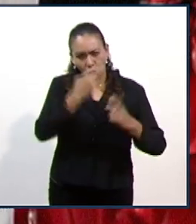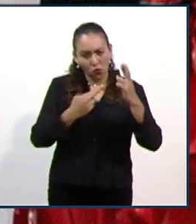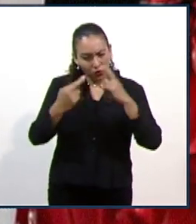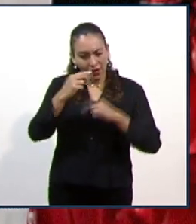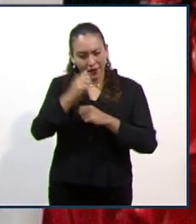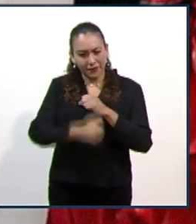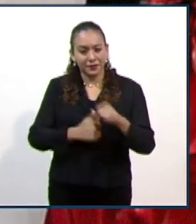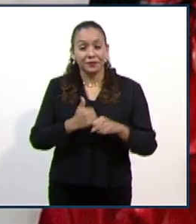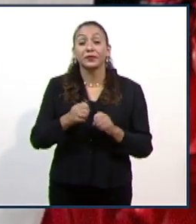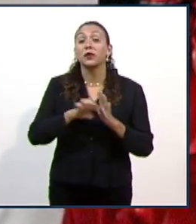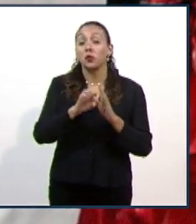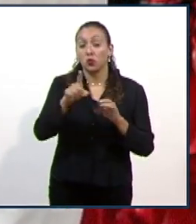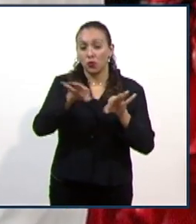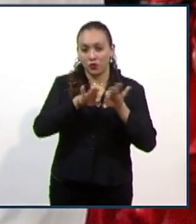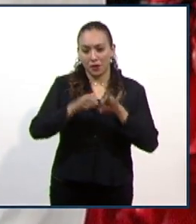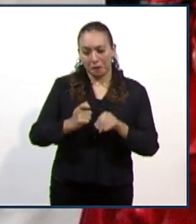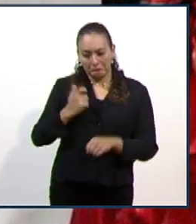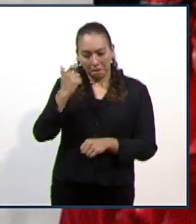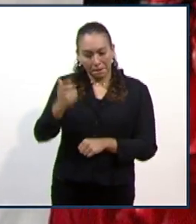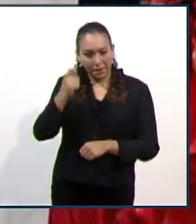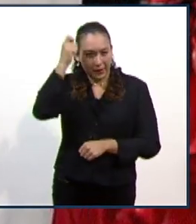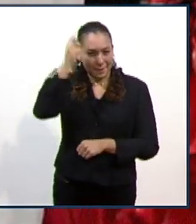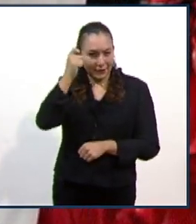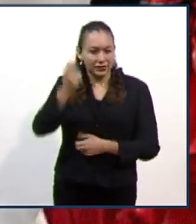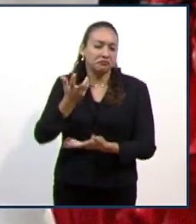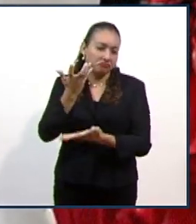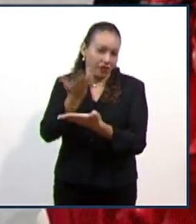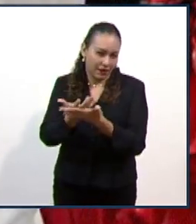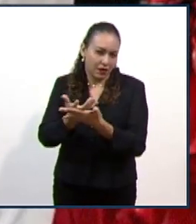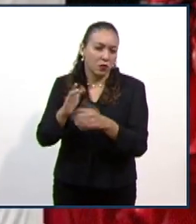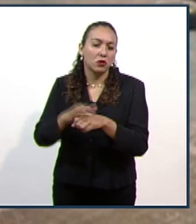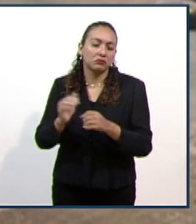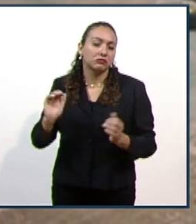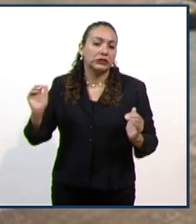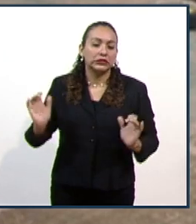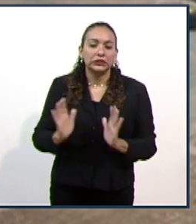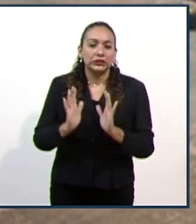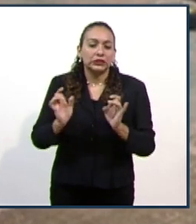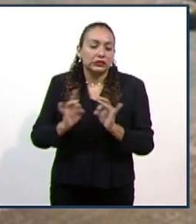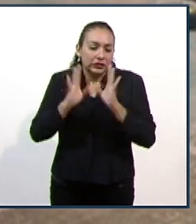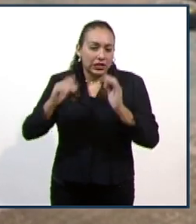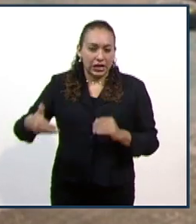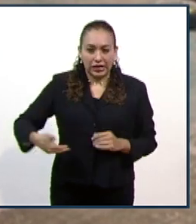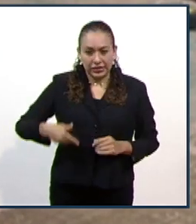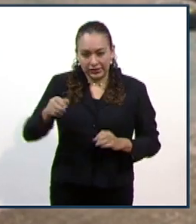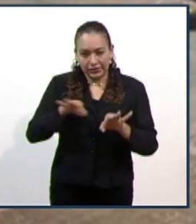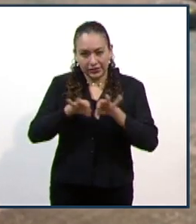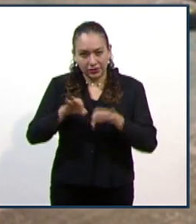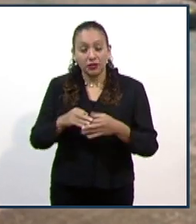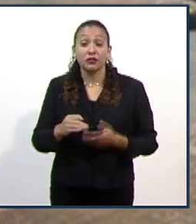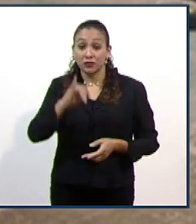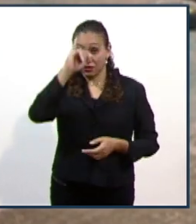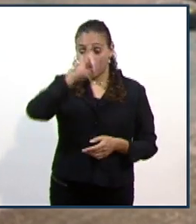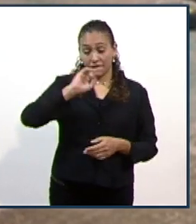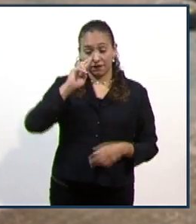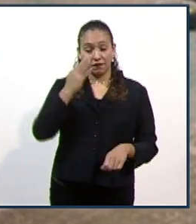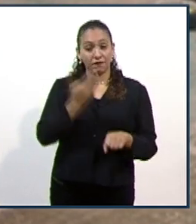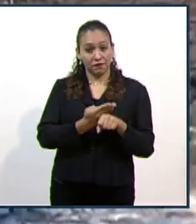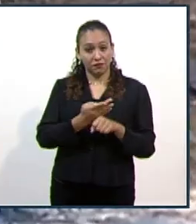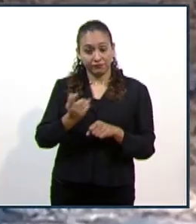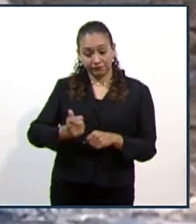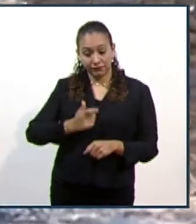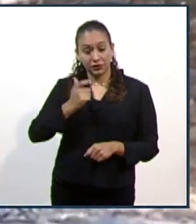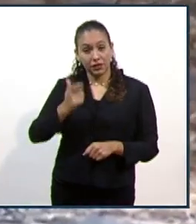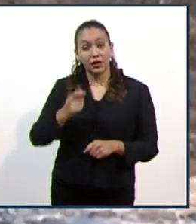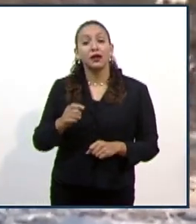otorga una pensión por incapacidad permanente por accidente de trabajo, asume los deberes de la parte patronal para responsabilizarse